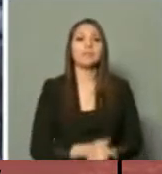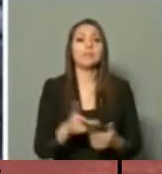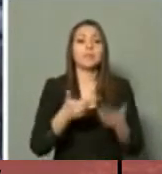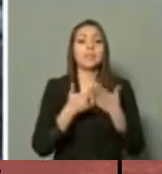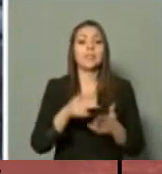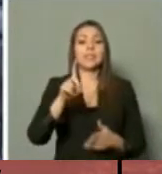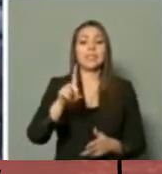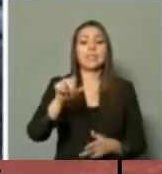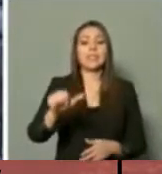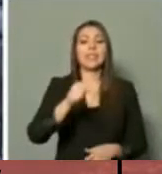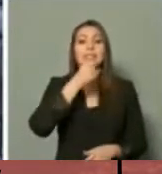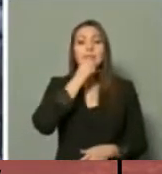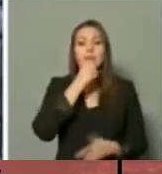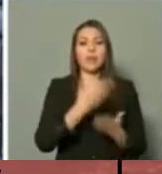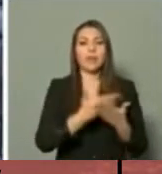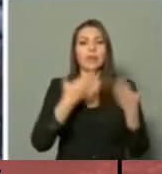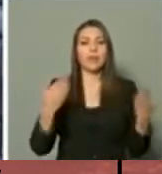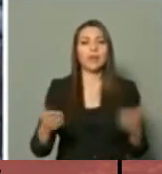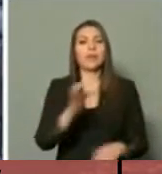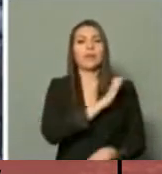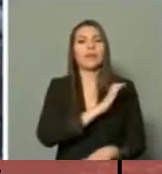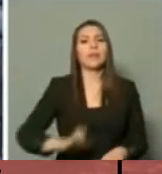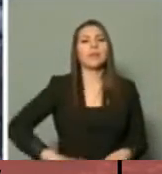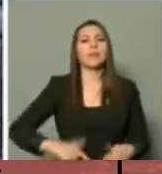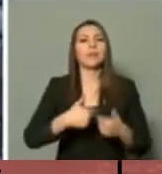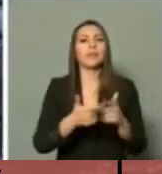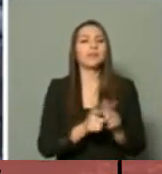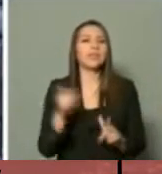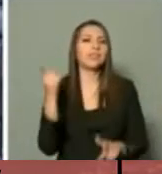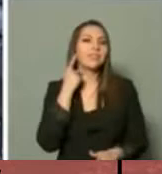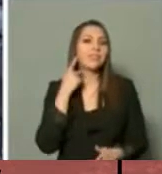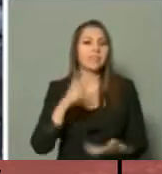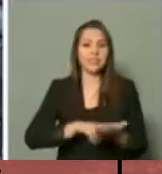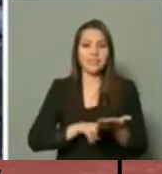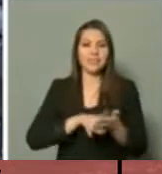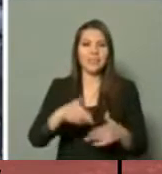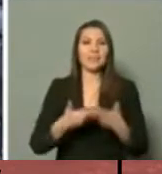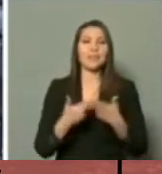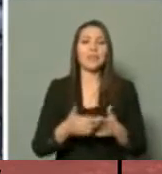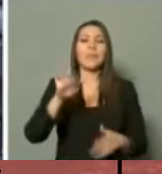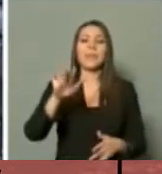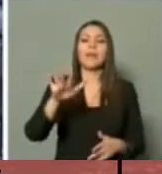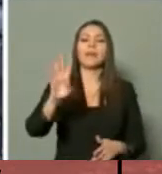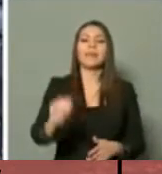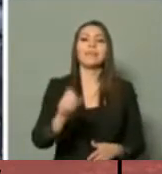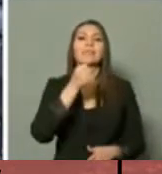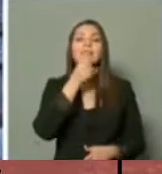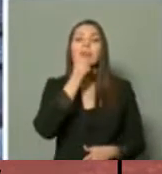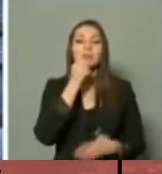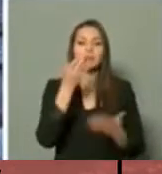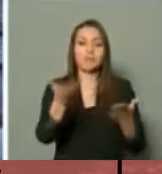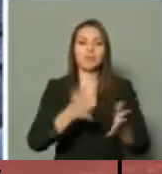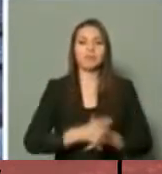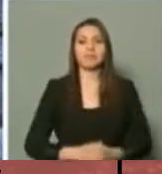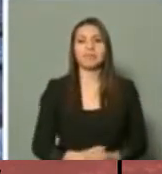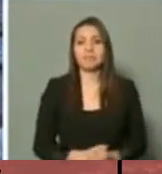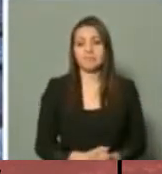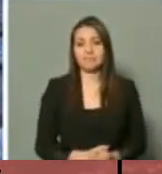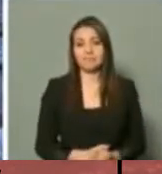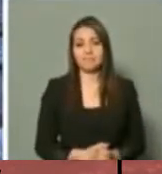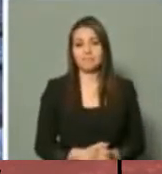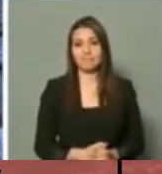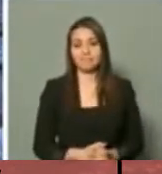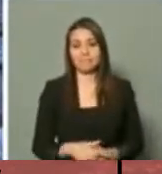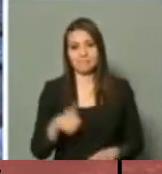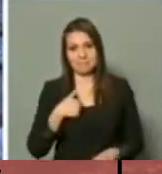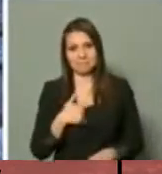tiempo. A continuación tiene la voz el candidato del Partido Verde Ecologista de México. Le restan 59 segundos. Adelante. Me siento honrado que al